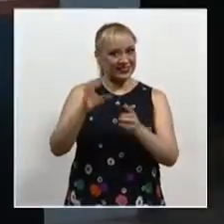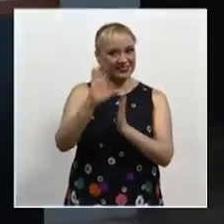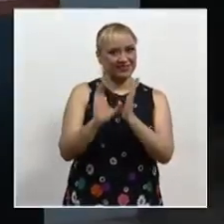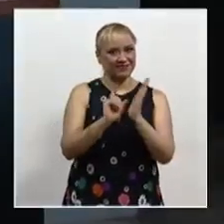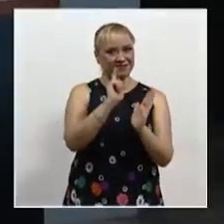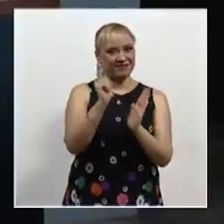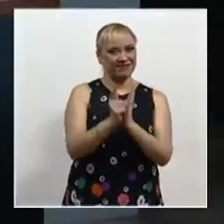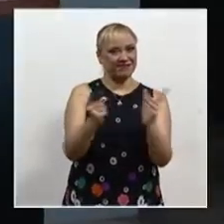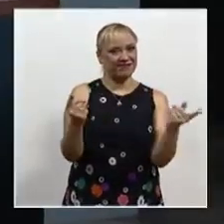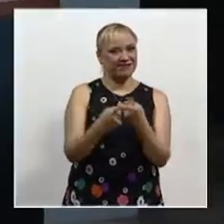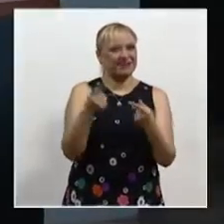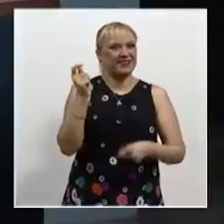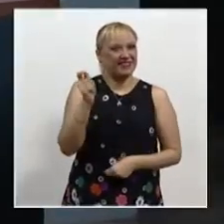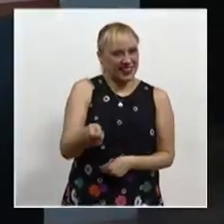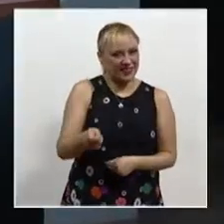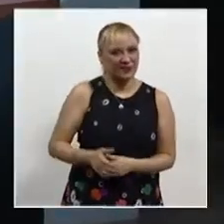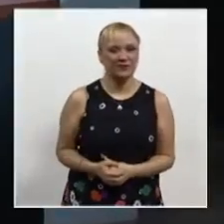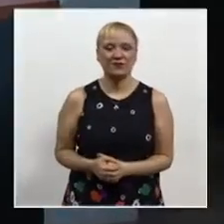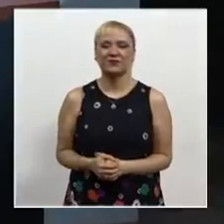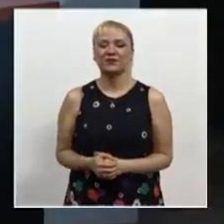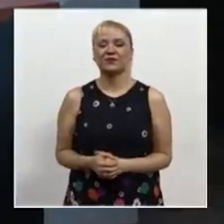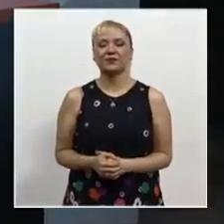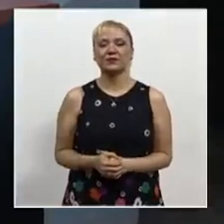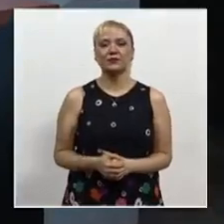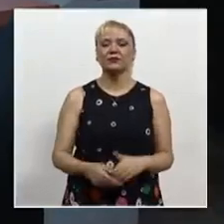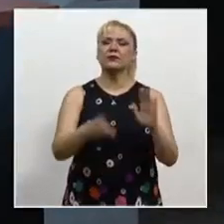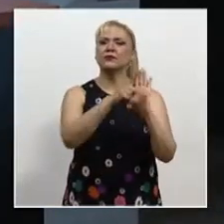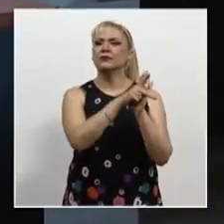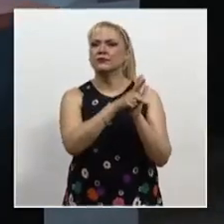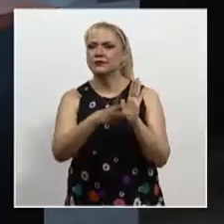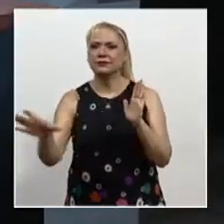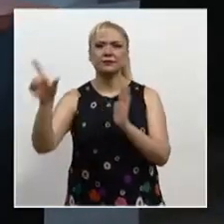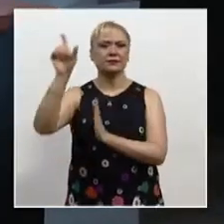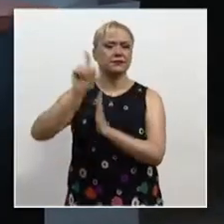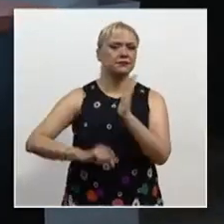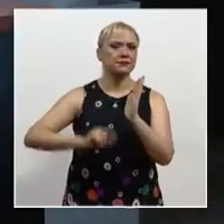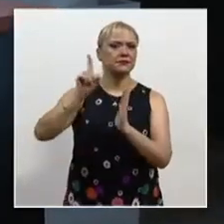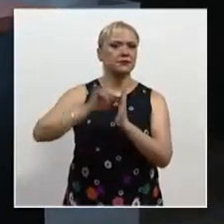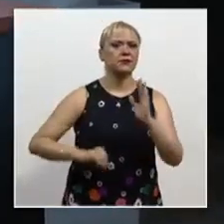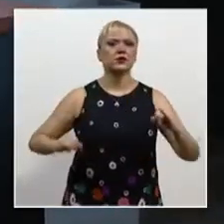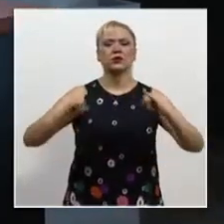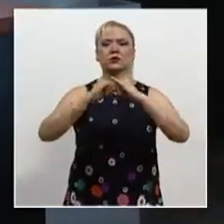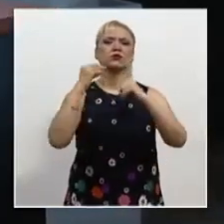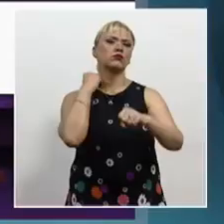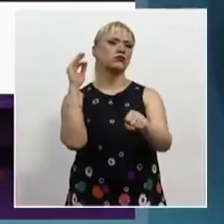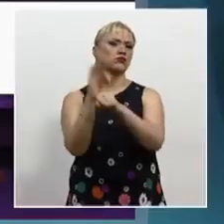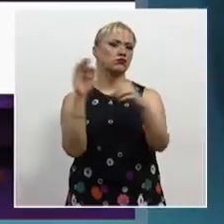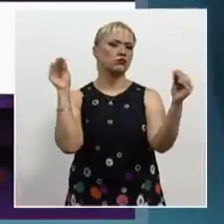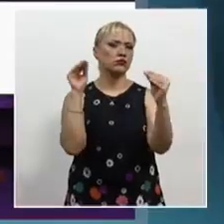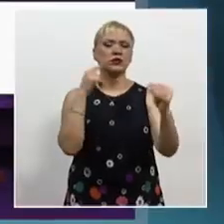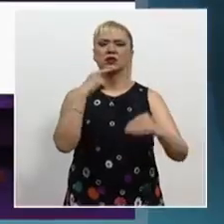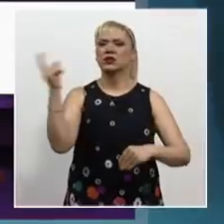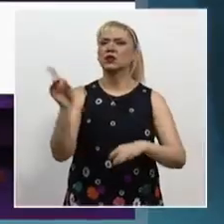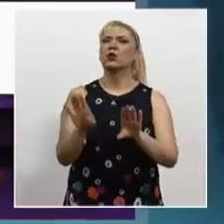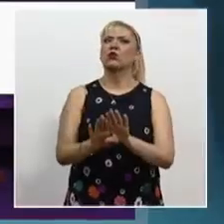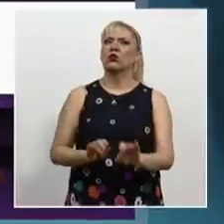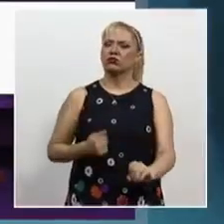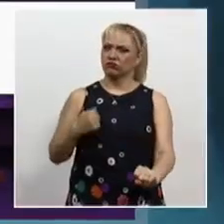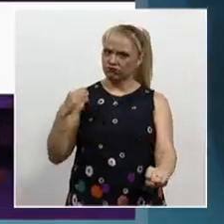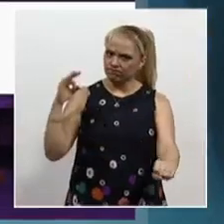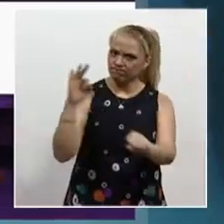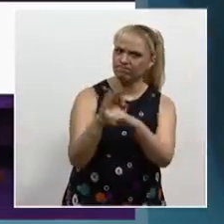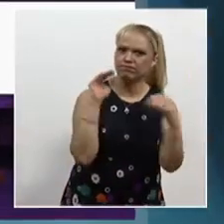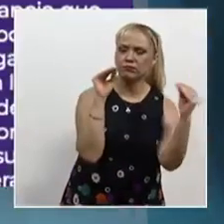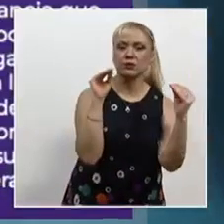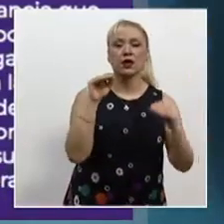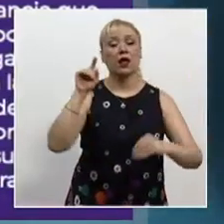En el boletín mensual del Instituto de la Defensoría Pública Federal, Así Defendemos, menciona que los principios de Bogotá destacan la importancia que